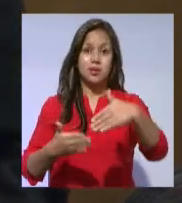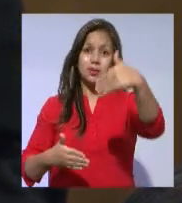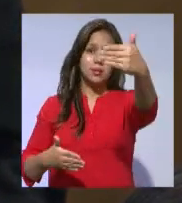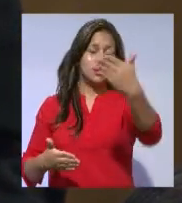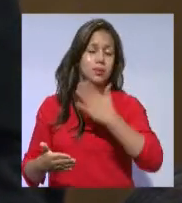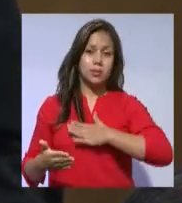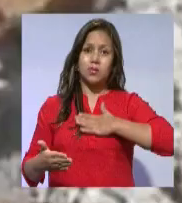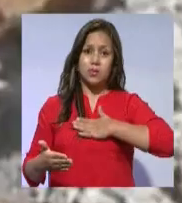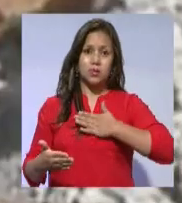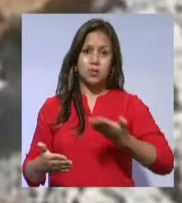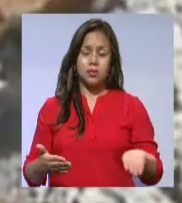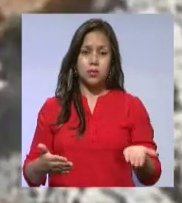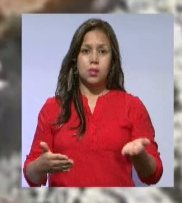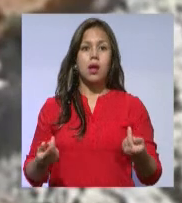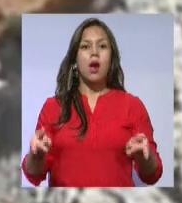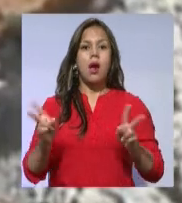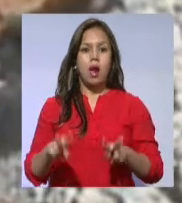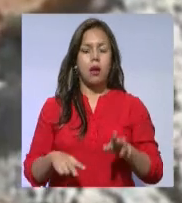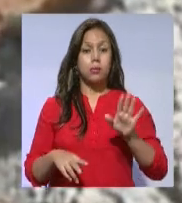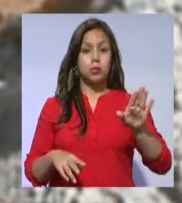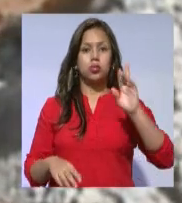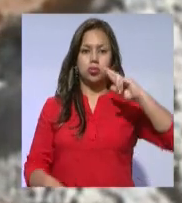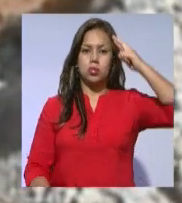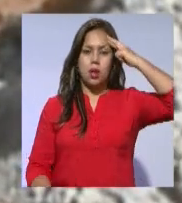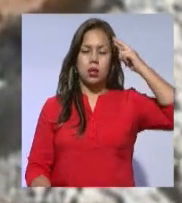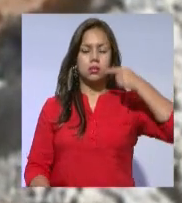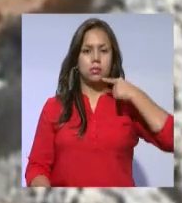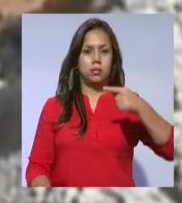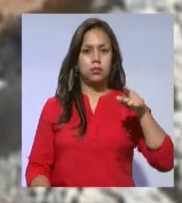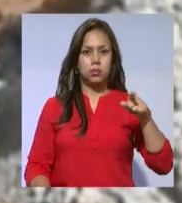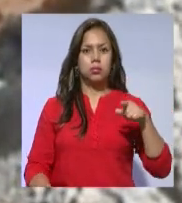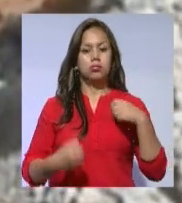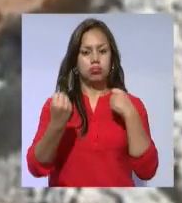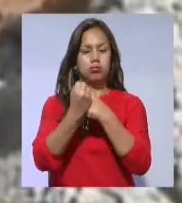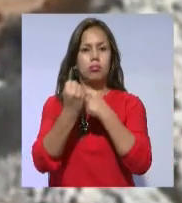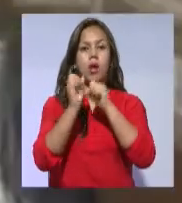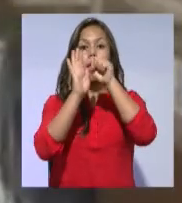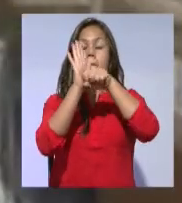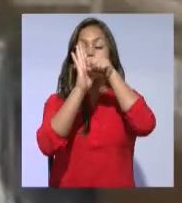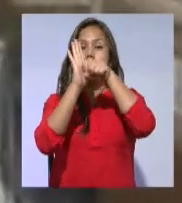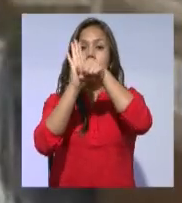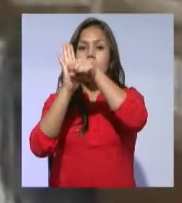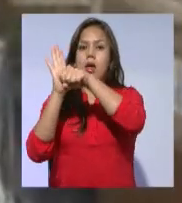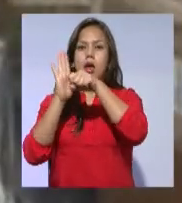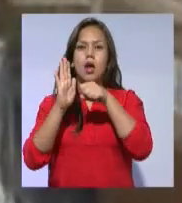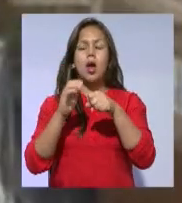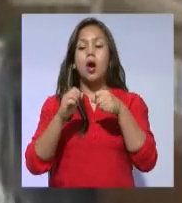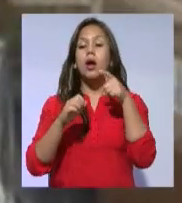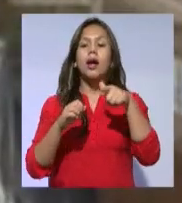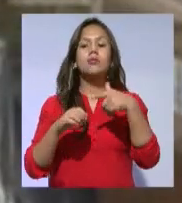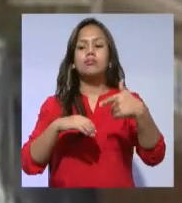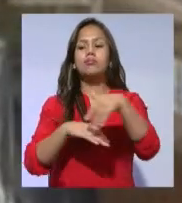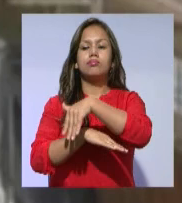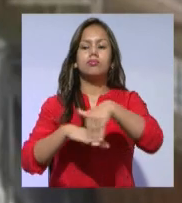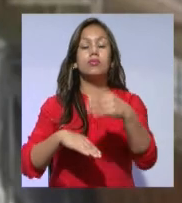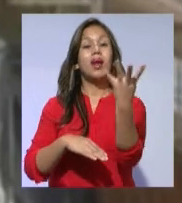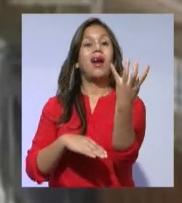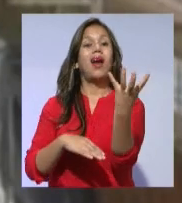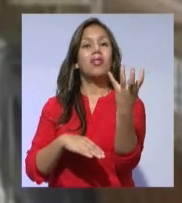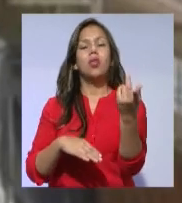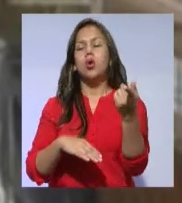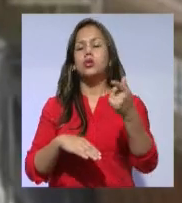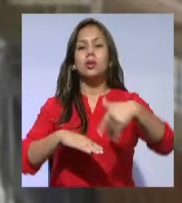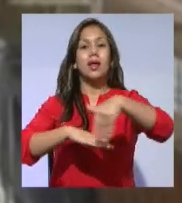a la ciudad patrimonio como parte de su argumentación el legislador se apoye en un vídeo que daba cuenta del socavón formado el 14 de diciembre de